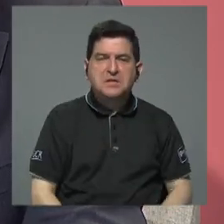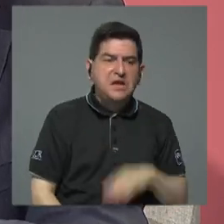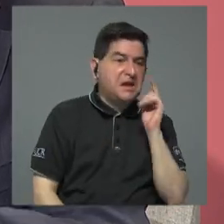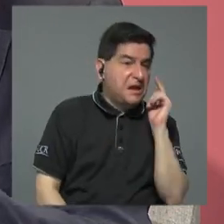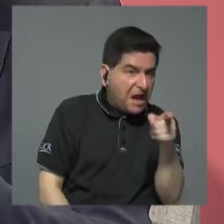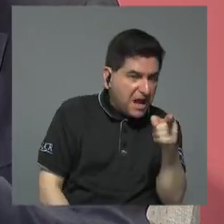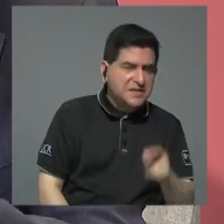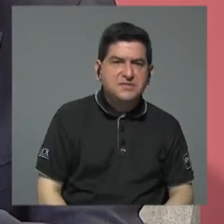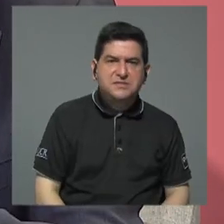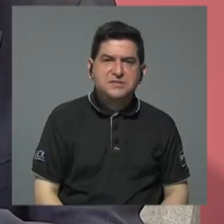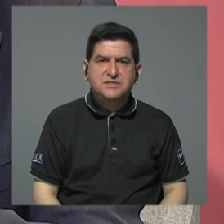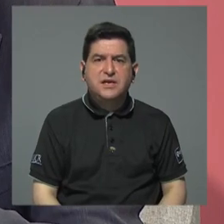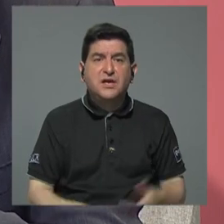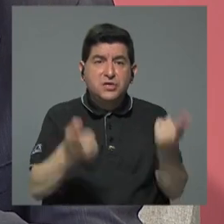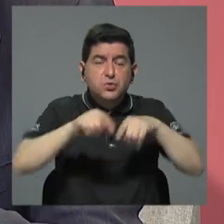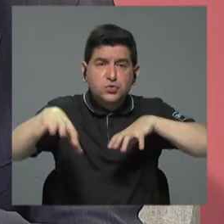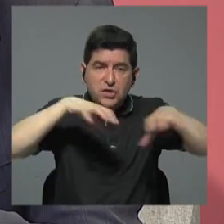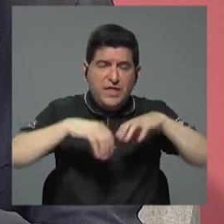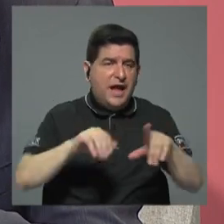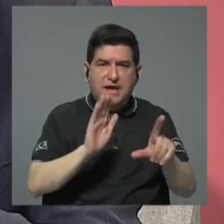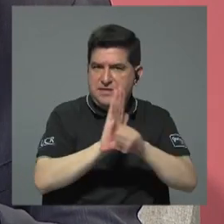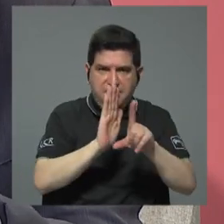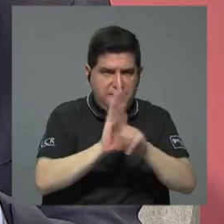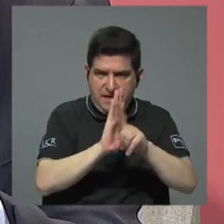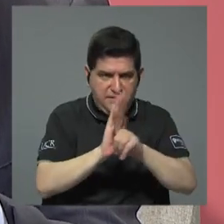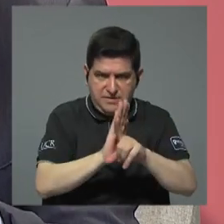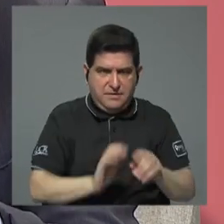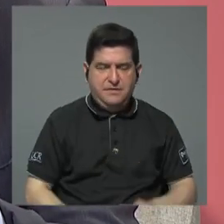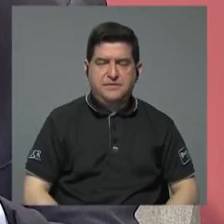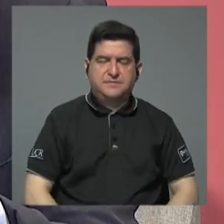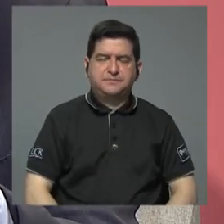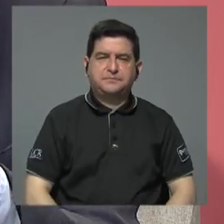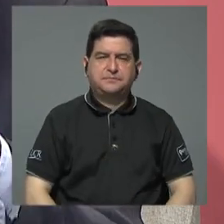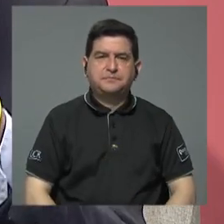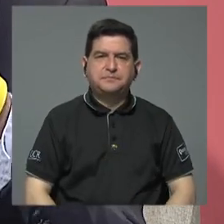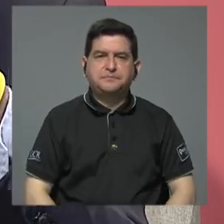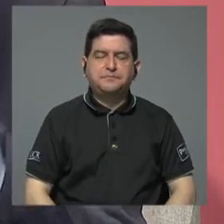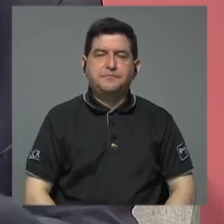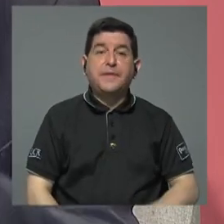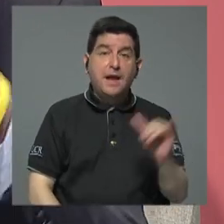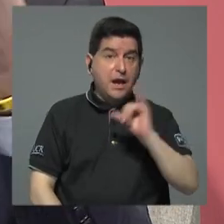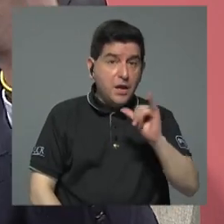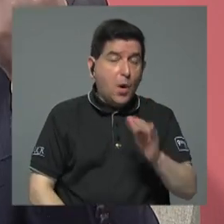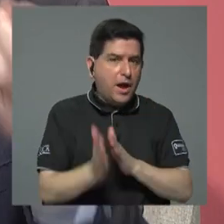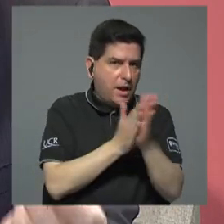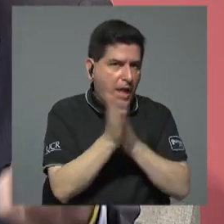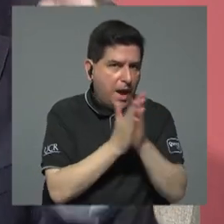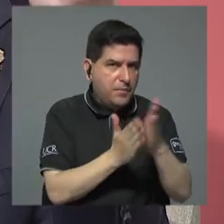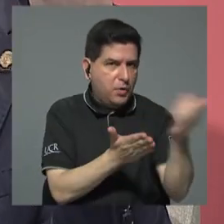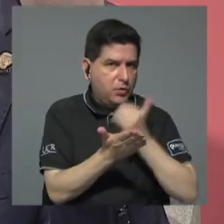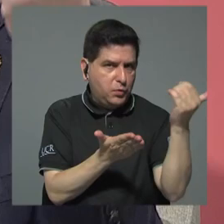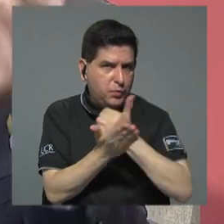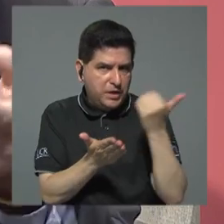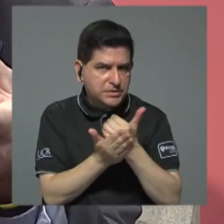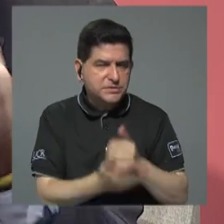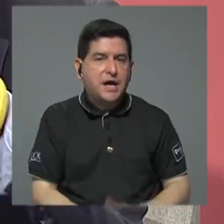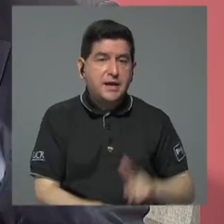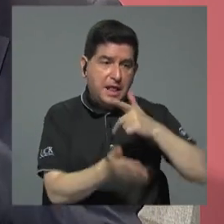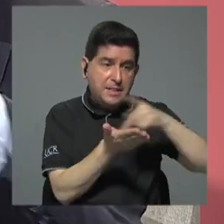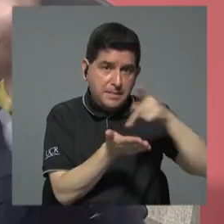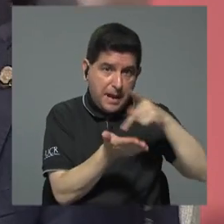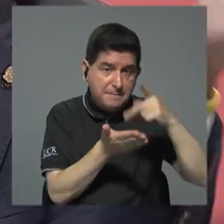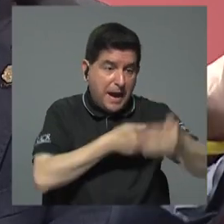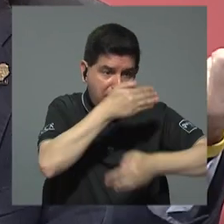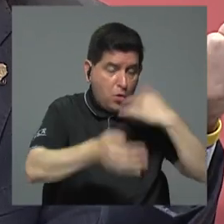ha permitido... que se den actividades, que se den actividades ilegales. Hay que aprovechar los recursos de la indemnización que